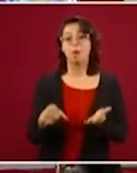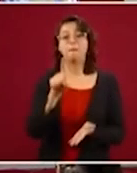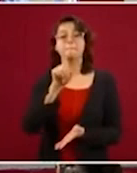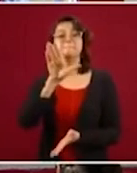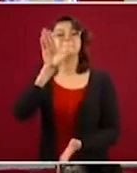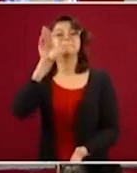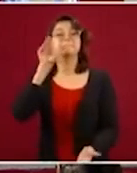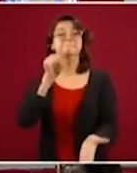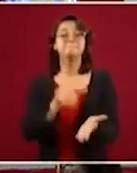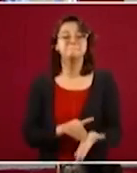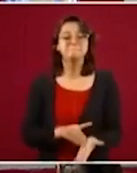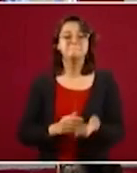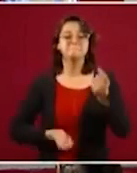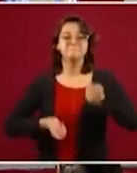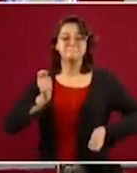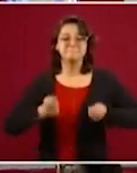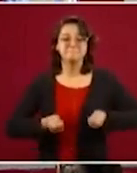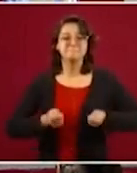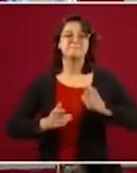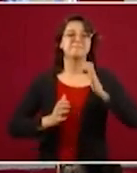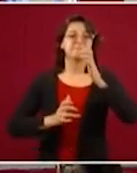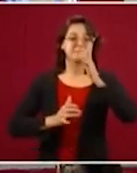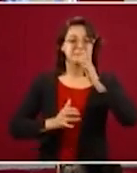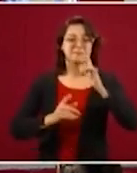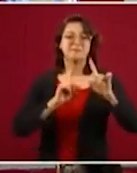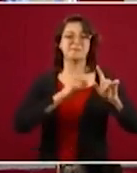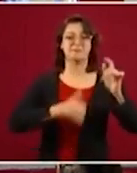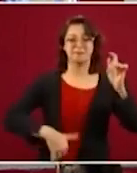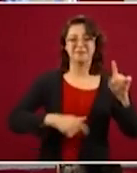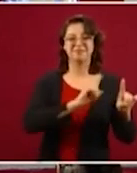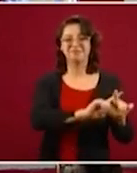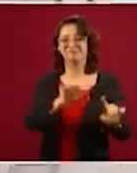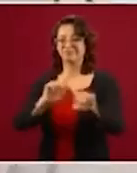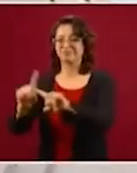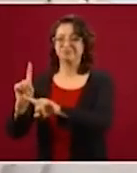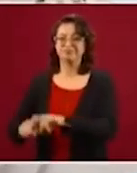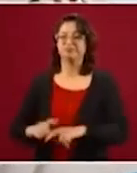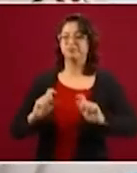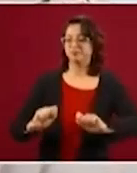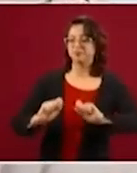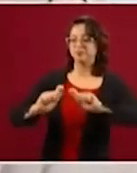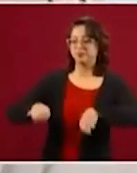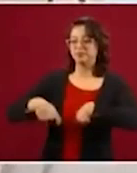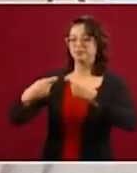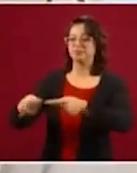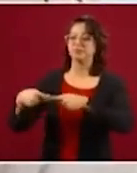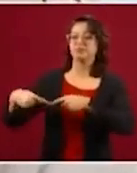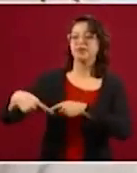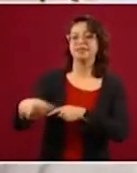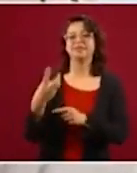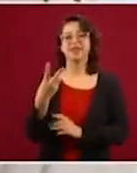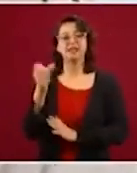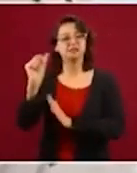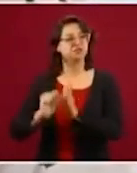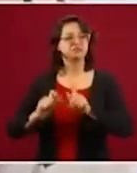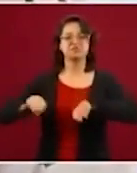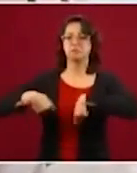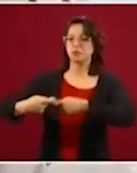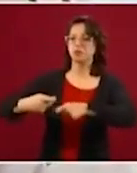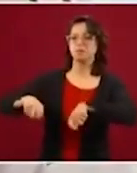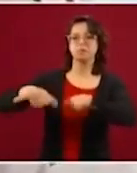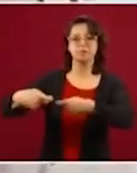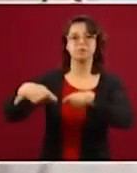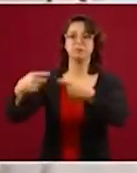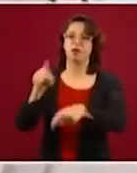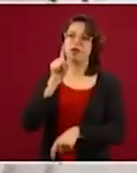instrumentos que se entregarán a partir del día de hoy y hasta dentro de tres meses continuaremos la entrega ya el